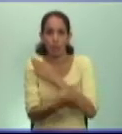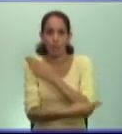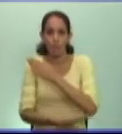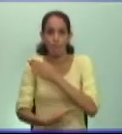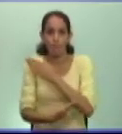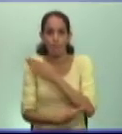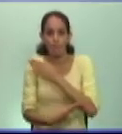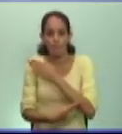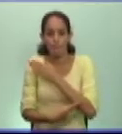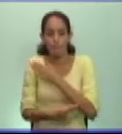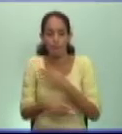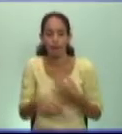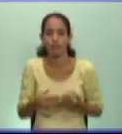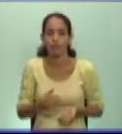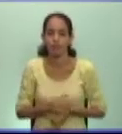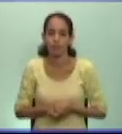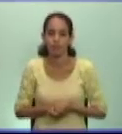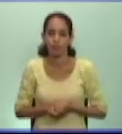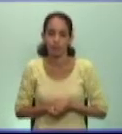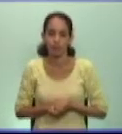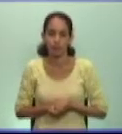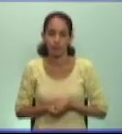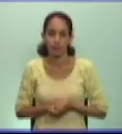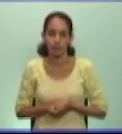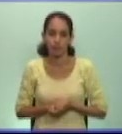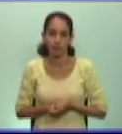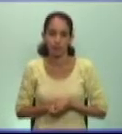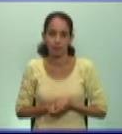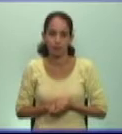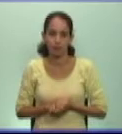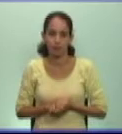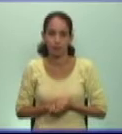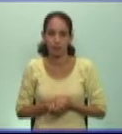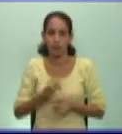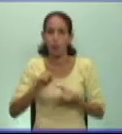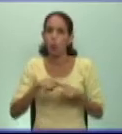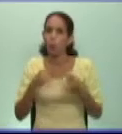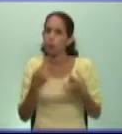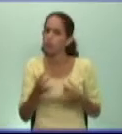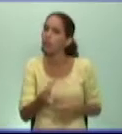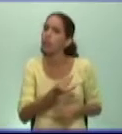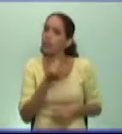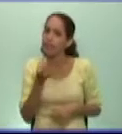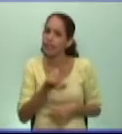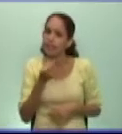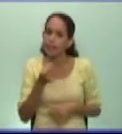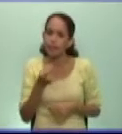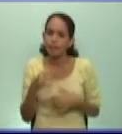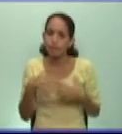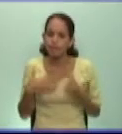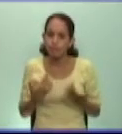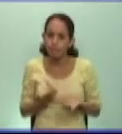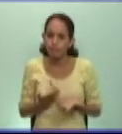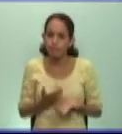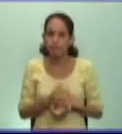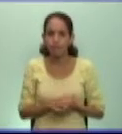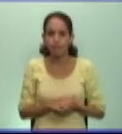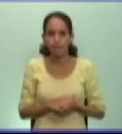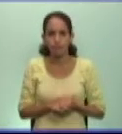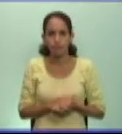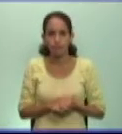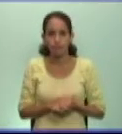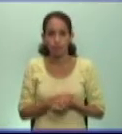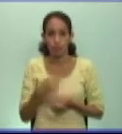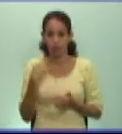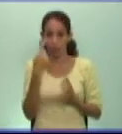utilizar factores, porque si me mandan a argumentar por qué en el 98 al 39 Estados Unidos se consolidó como una nación imperialista, ¿en qué elementos yo me